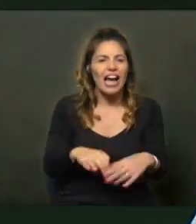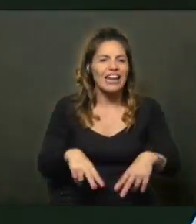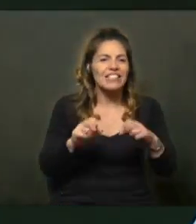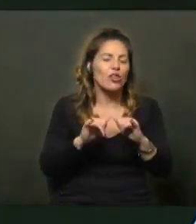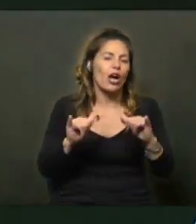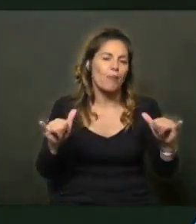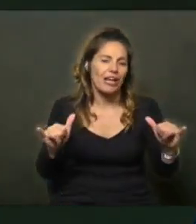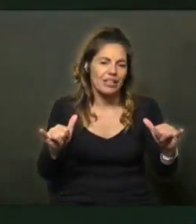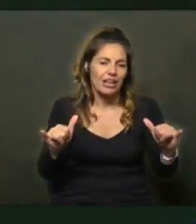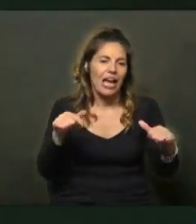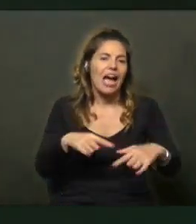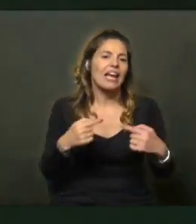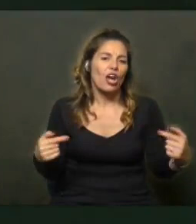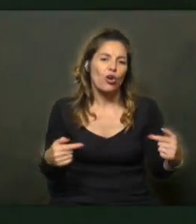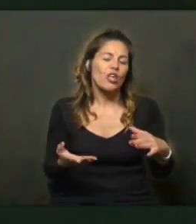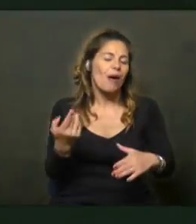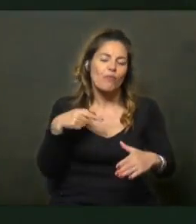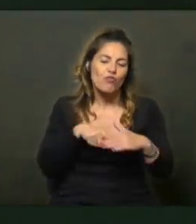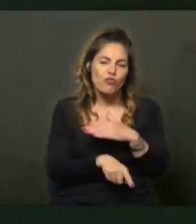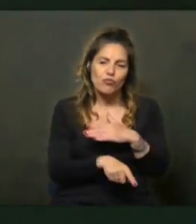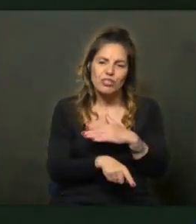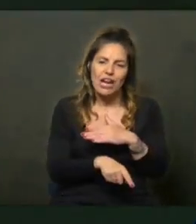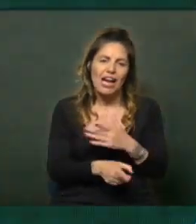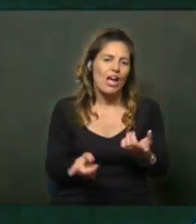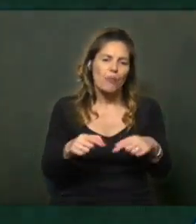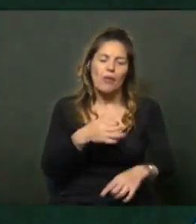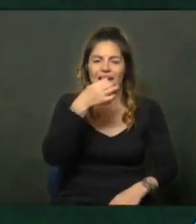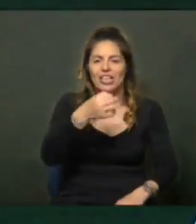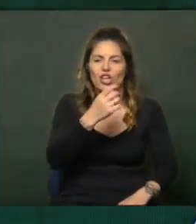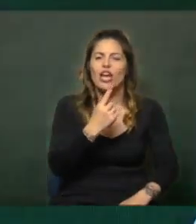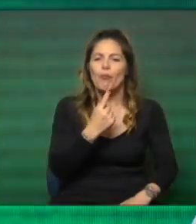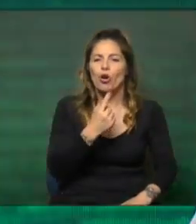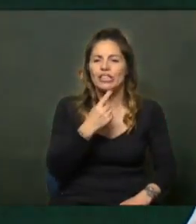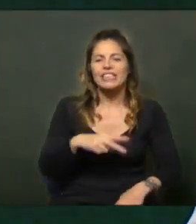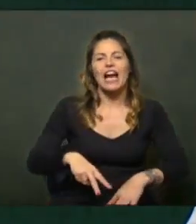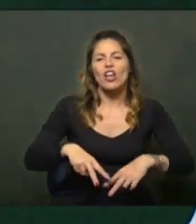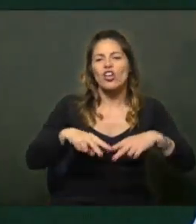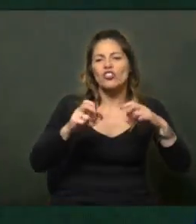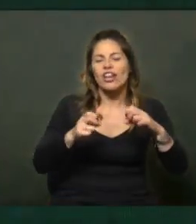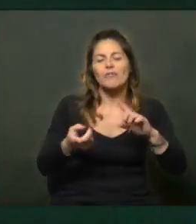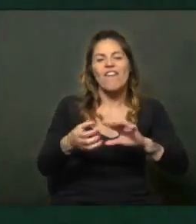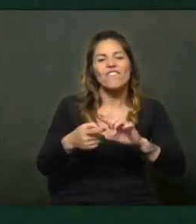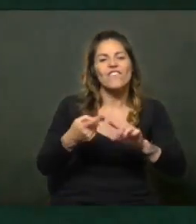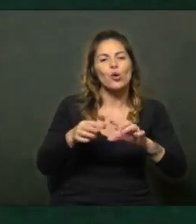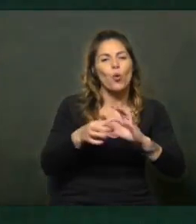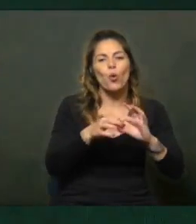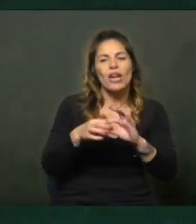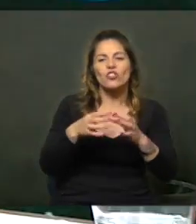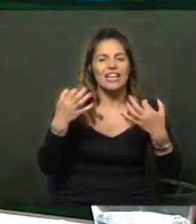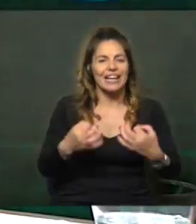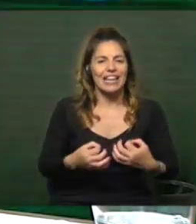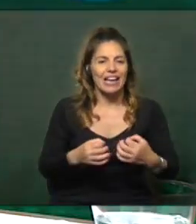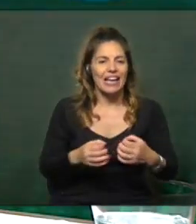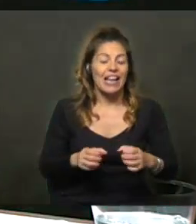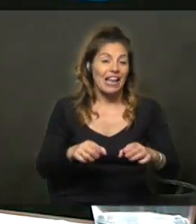campaña entonces Acá hay cosas que son mucho más profundas y que vuelve la teoría política vuelve los análisis mucho más vinculados a la realidad que la figura de mi ley